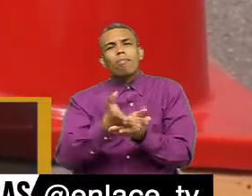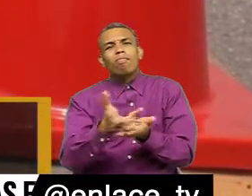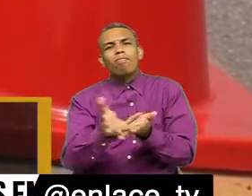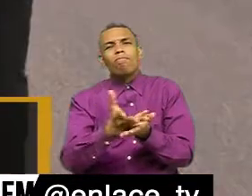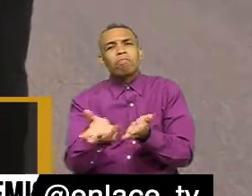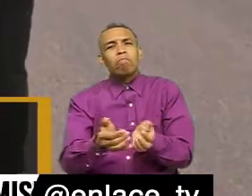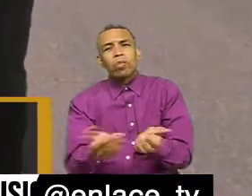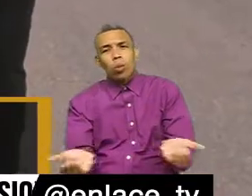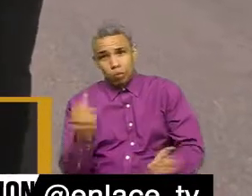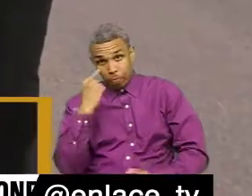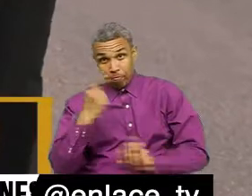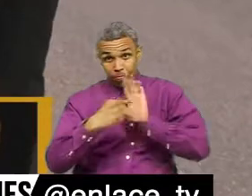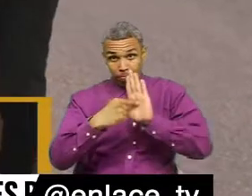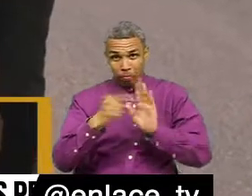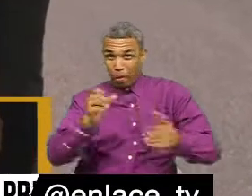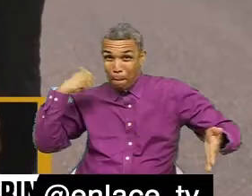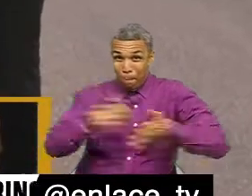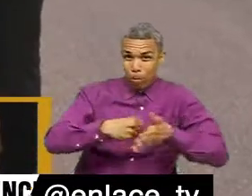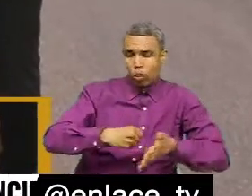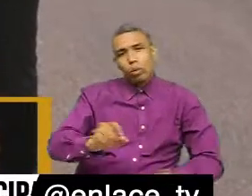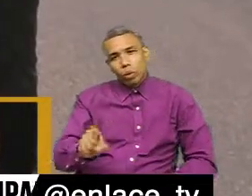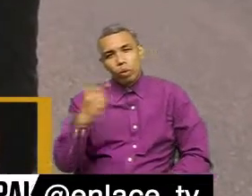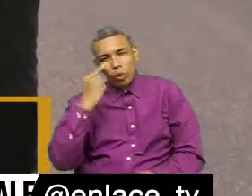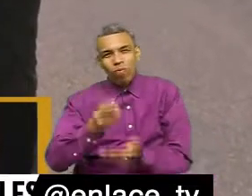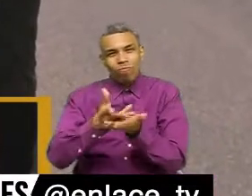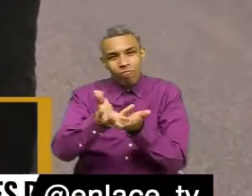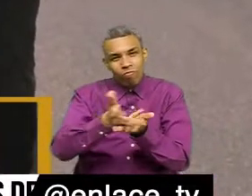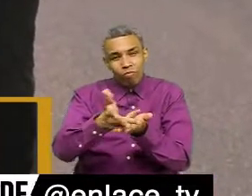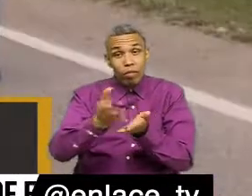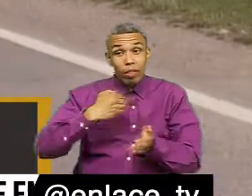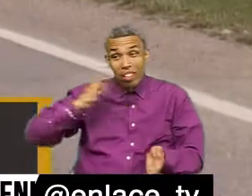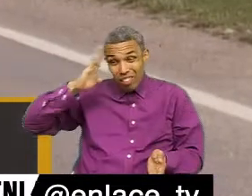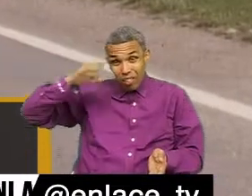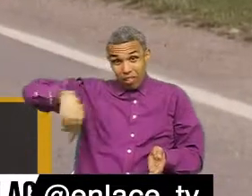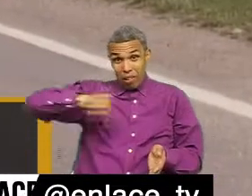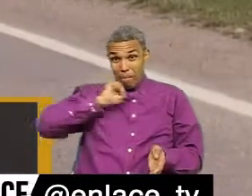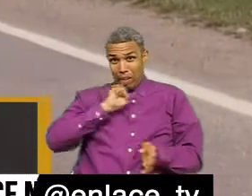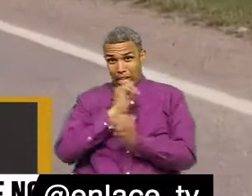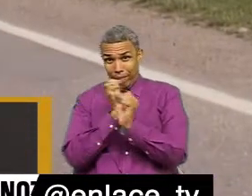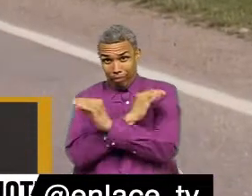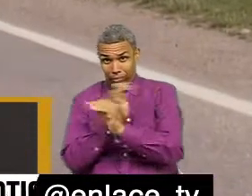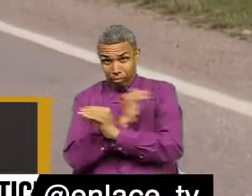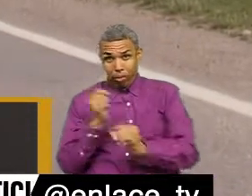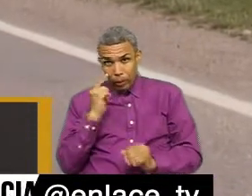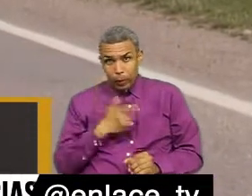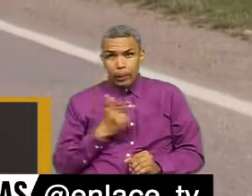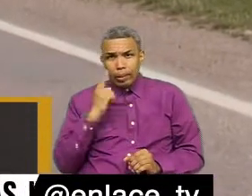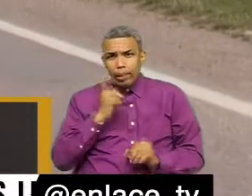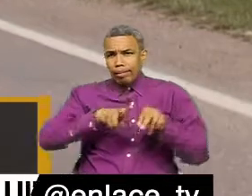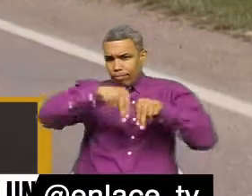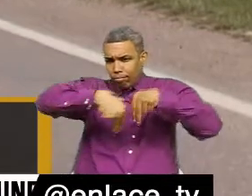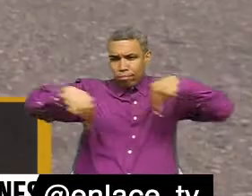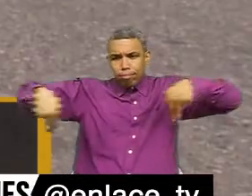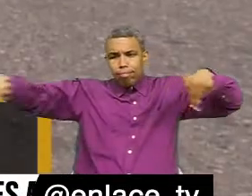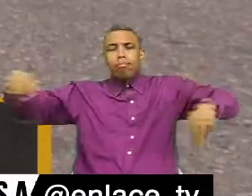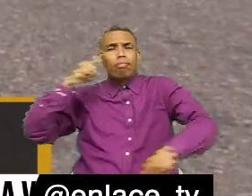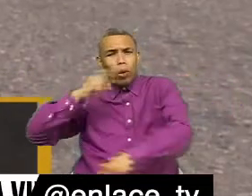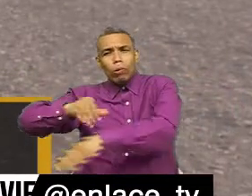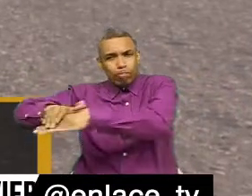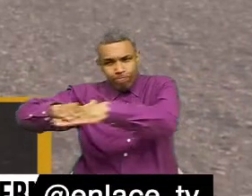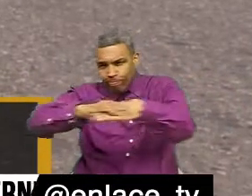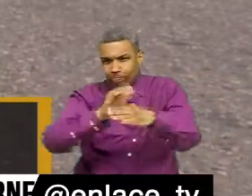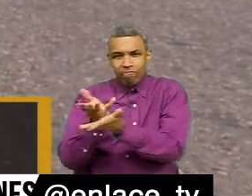viajeros a fin de evitar accidentes que lamentar. En Barranca Bermeja, la policía de carreteras ha fijado puestos de control en la troncal Magdalena Medio y en la autopista